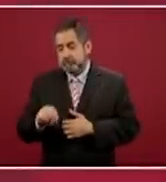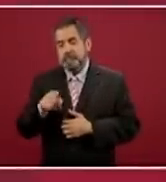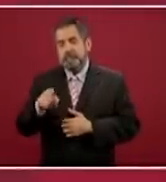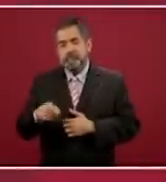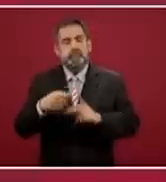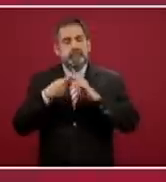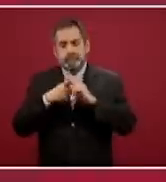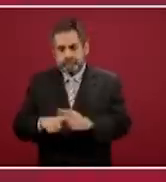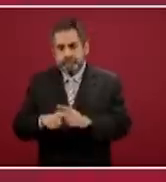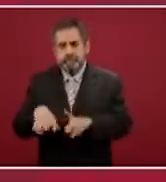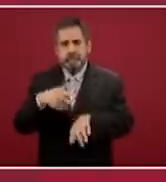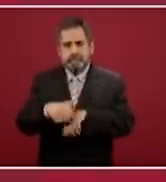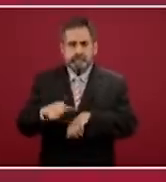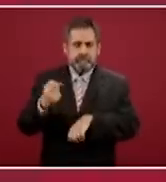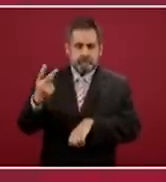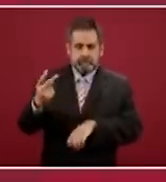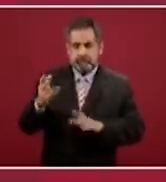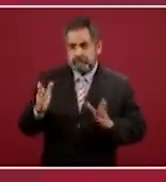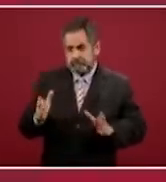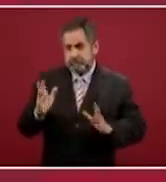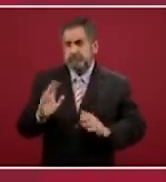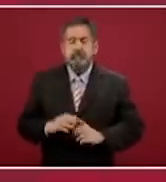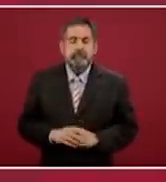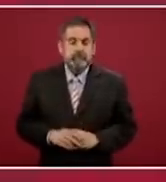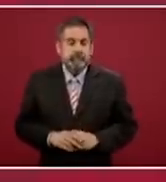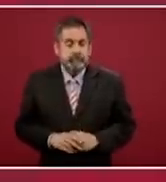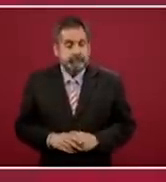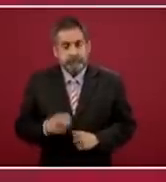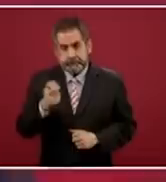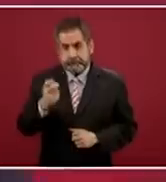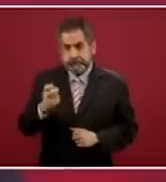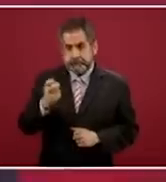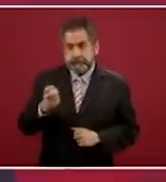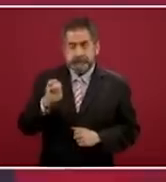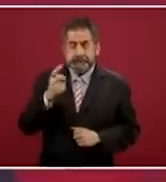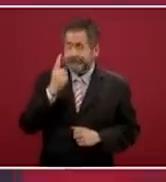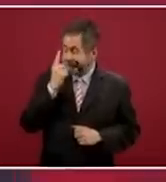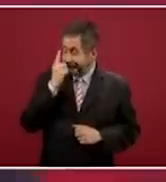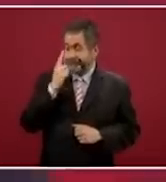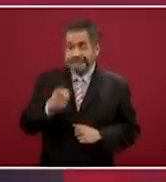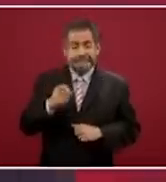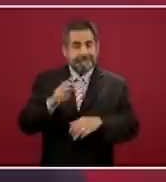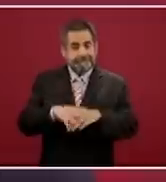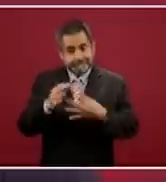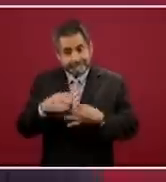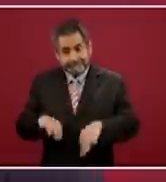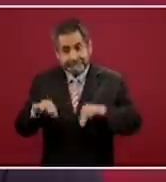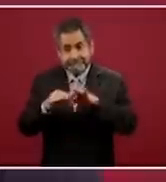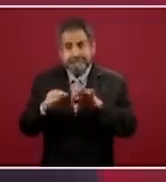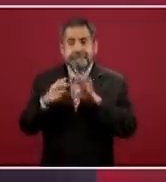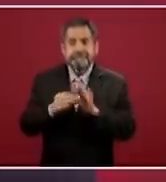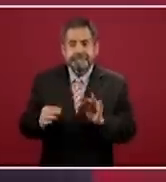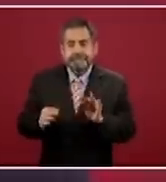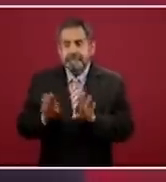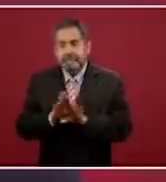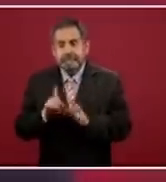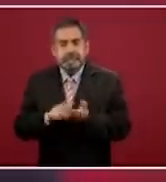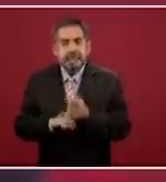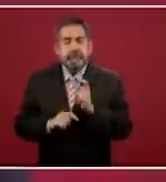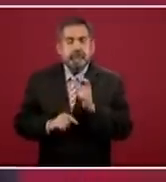a el escenario 2. Ahí es donde va a ser más importante tener una